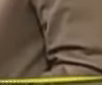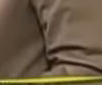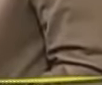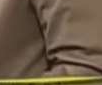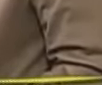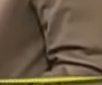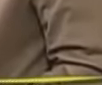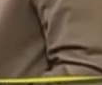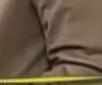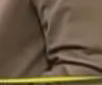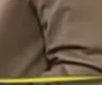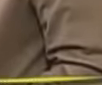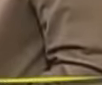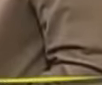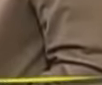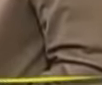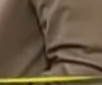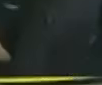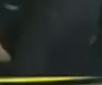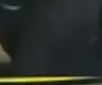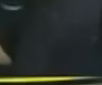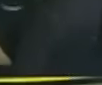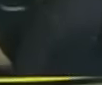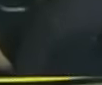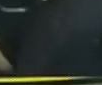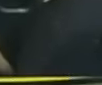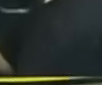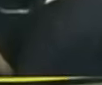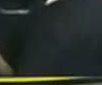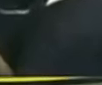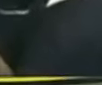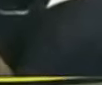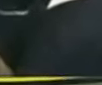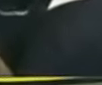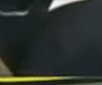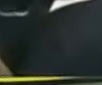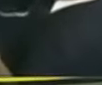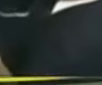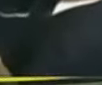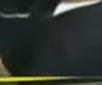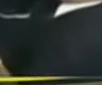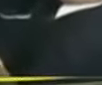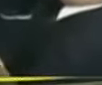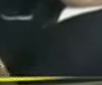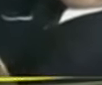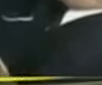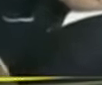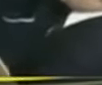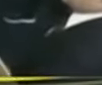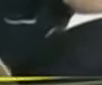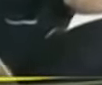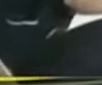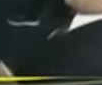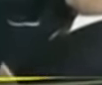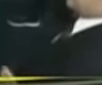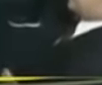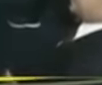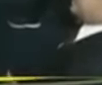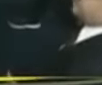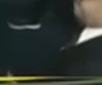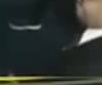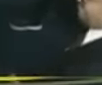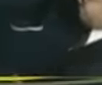Juan Carlos Zamora del municipio Tinaco, Zulme Ávila del municipio Juan Germán Rocio del